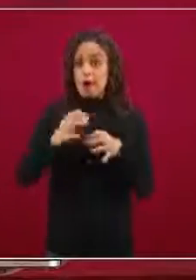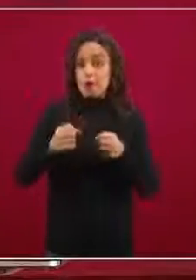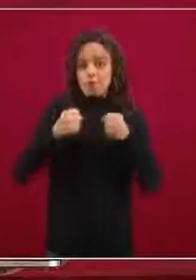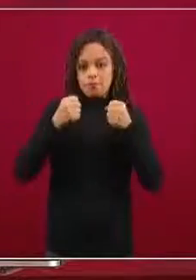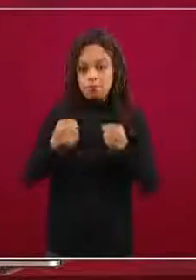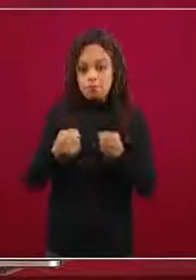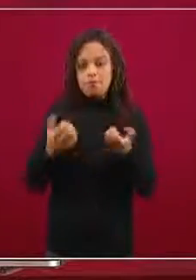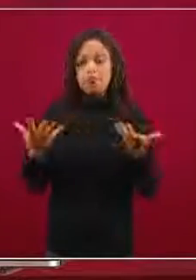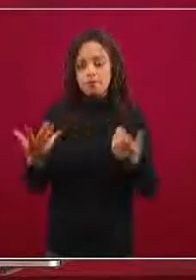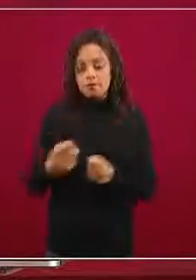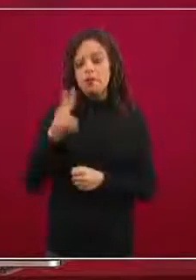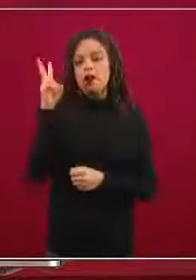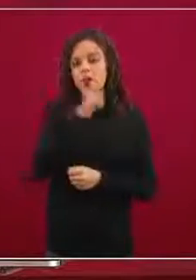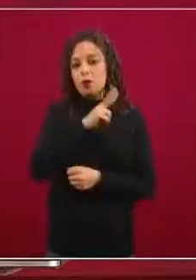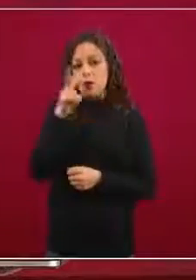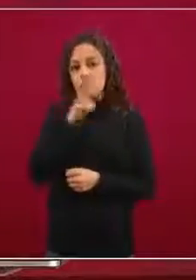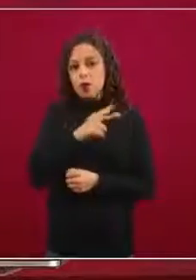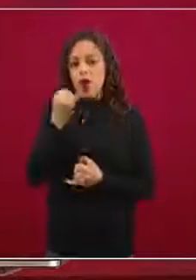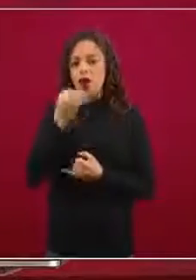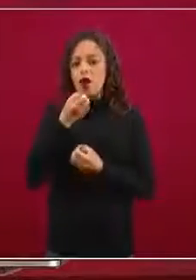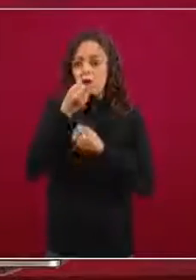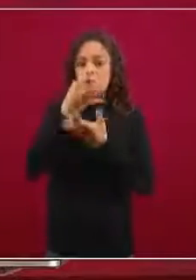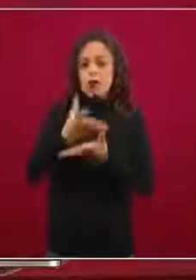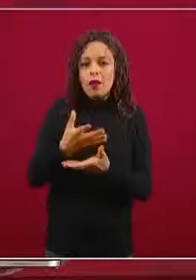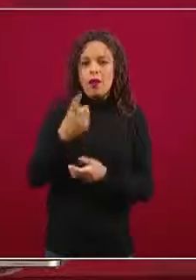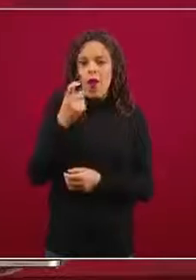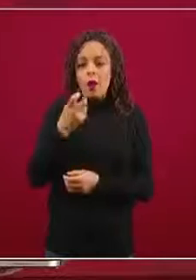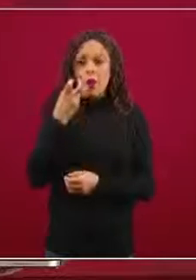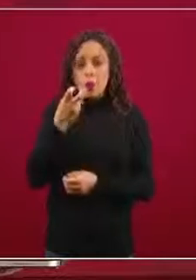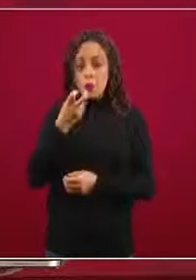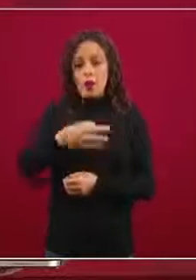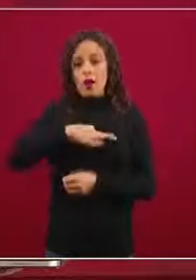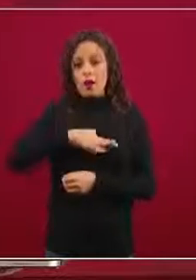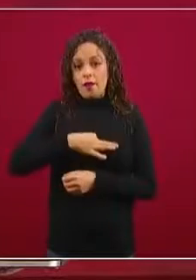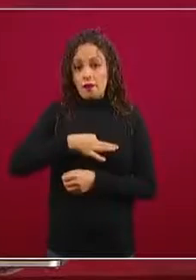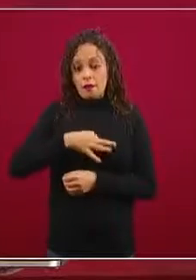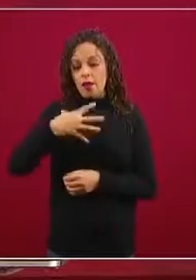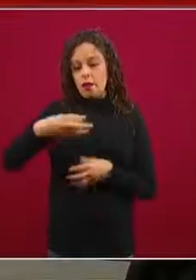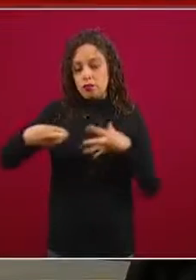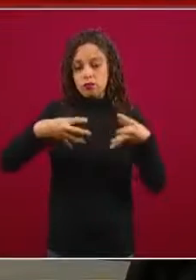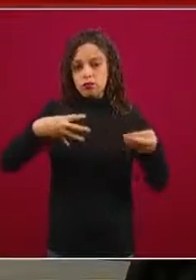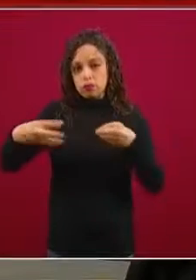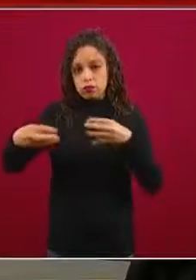es las secreciones respiratorias. Por eso se llaman virus de transmisión respiratoria.